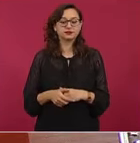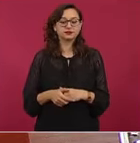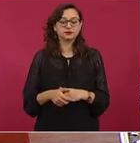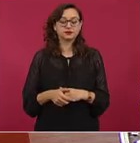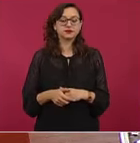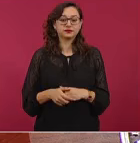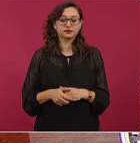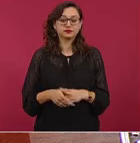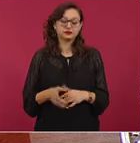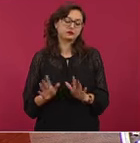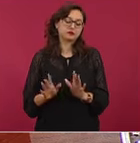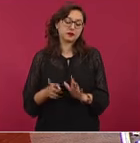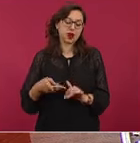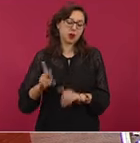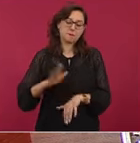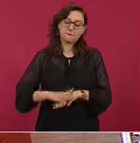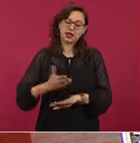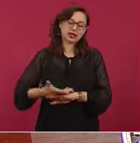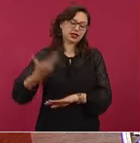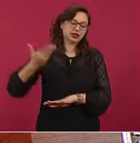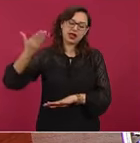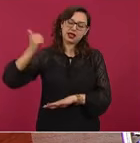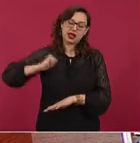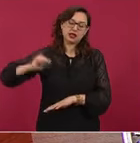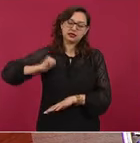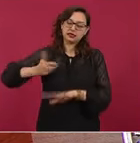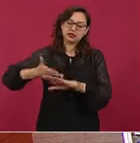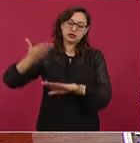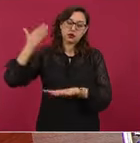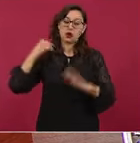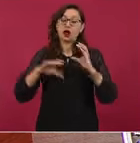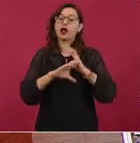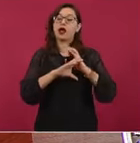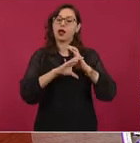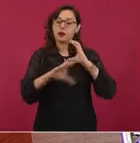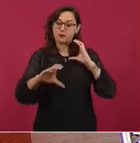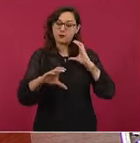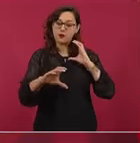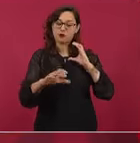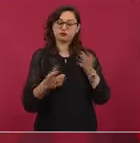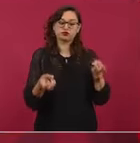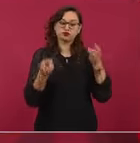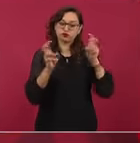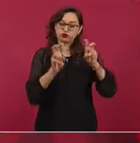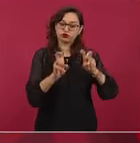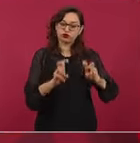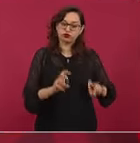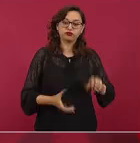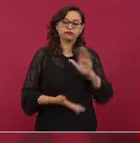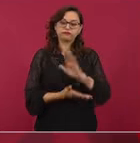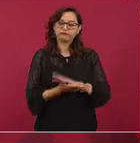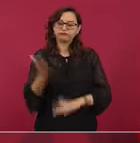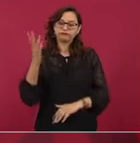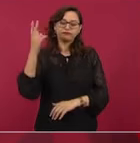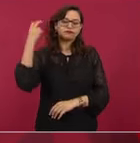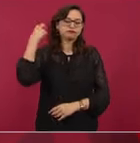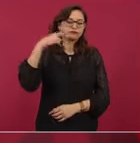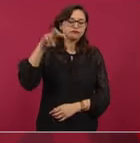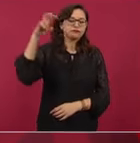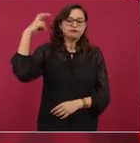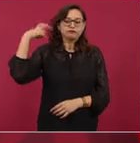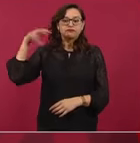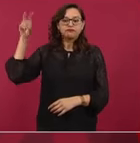pero en aquellos tiempos eran camiones en las giras, y había uno